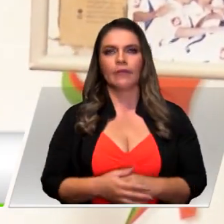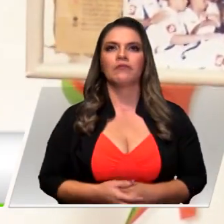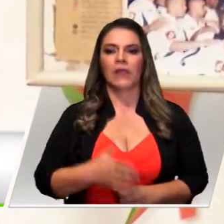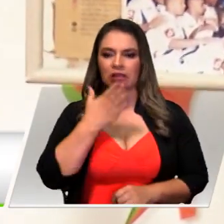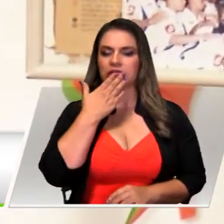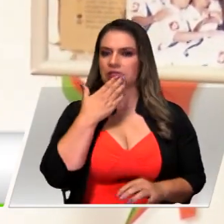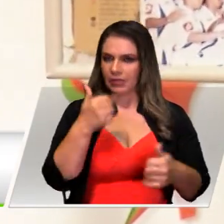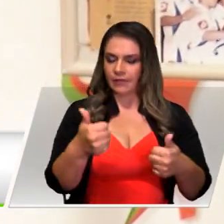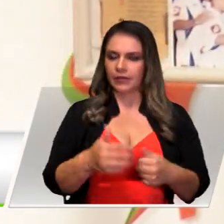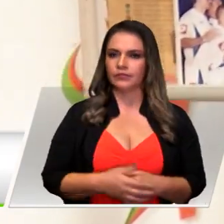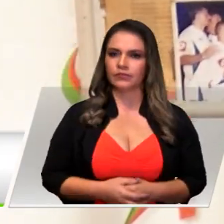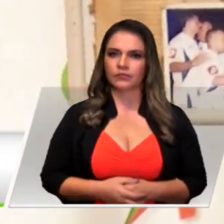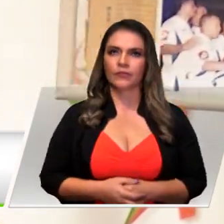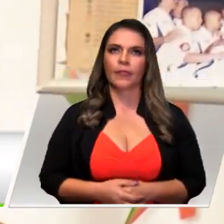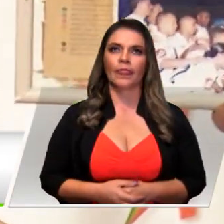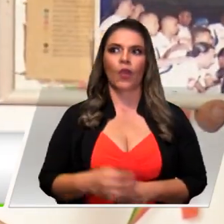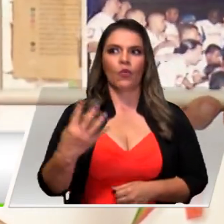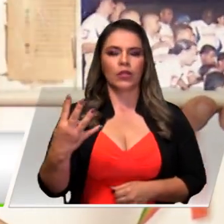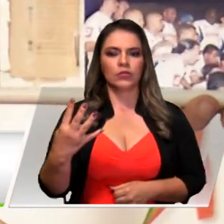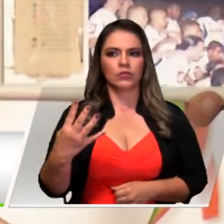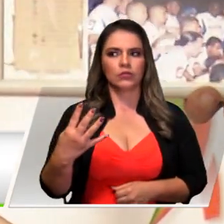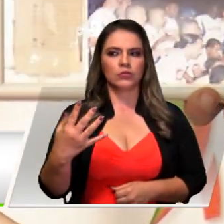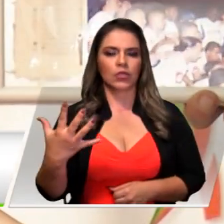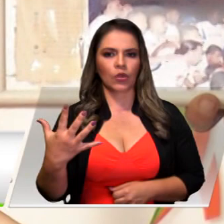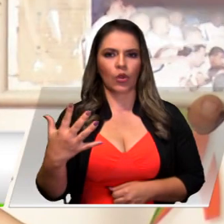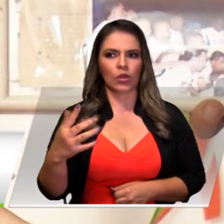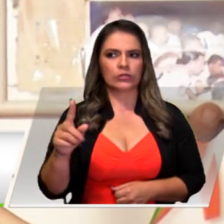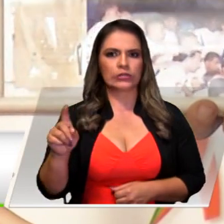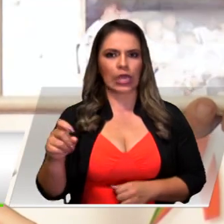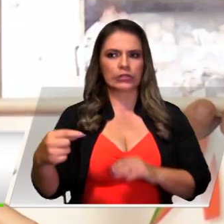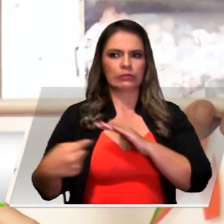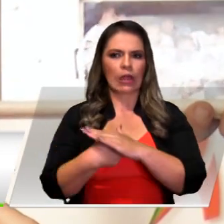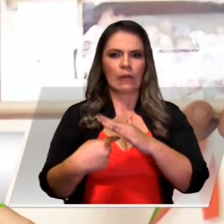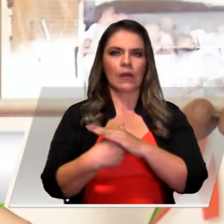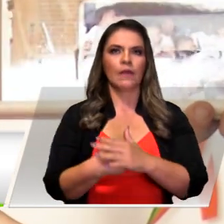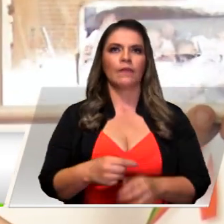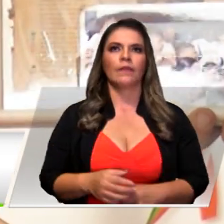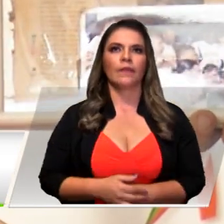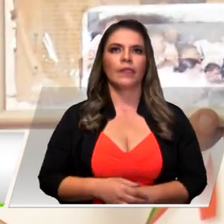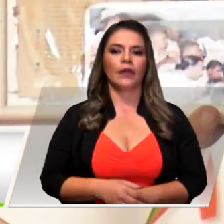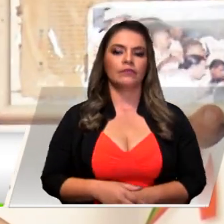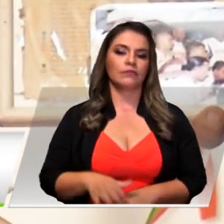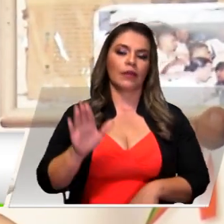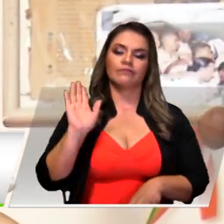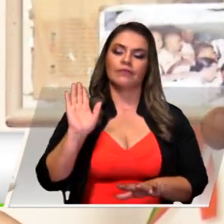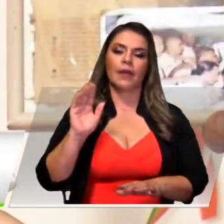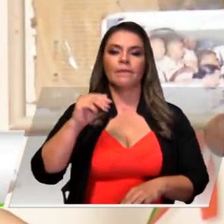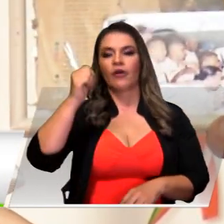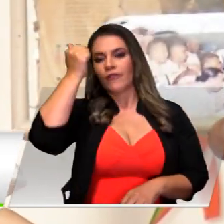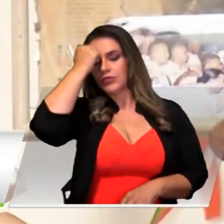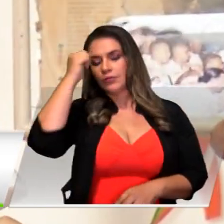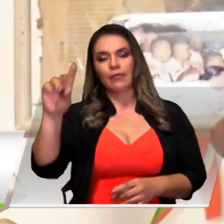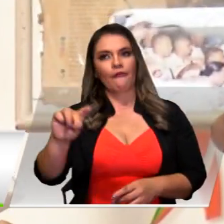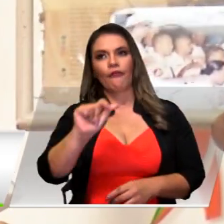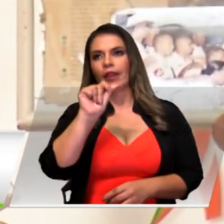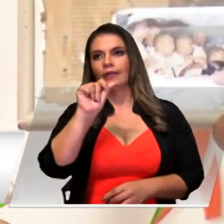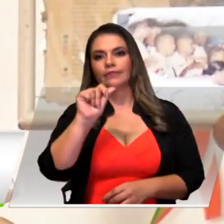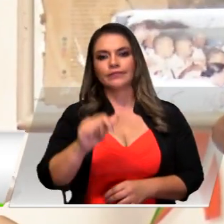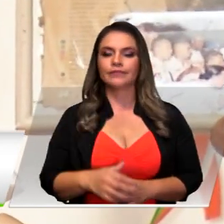aguanta. Pero cuando principia 4, 5, 6, eso se llama saca técnico, pero también hay que tener